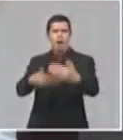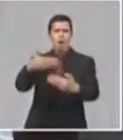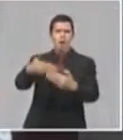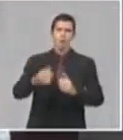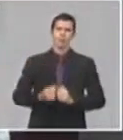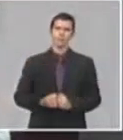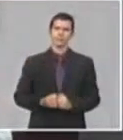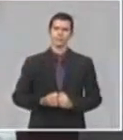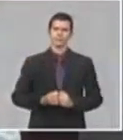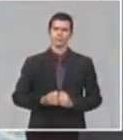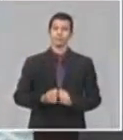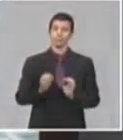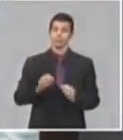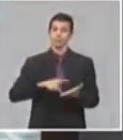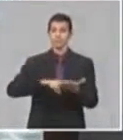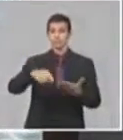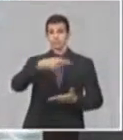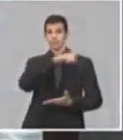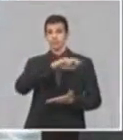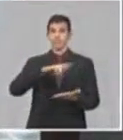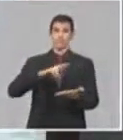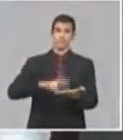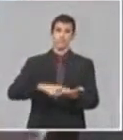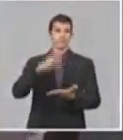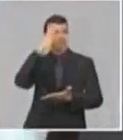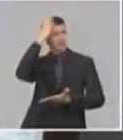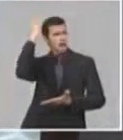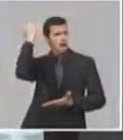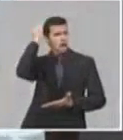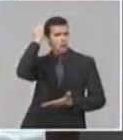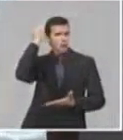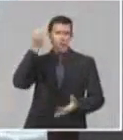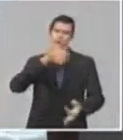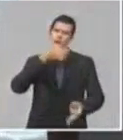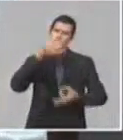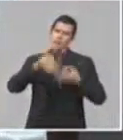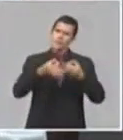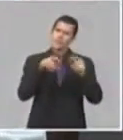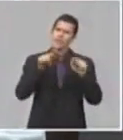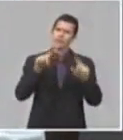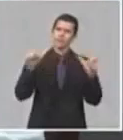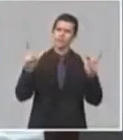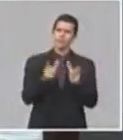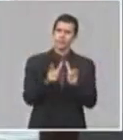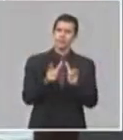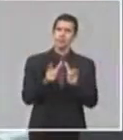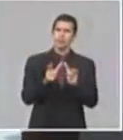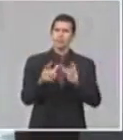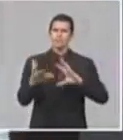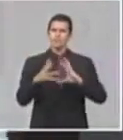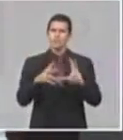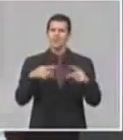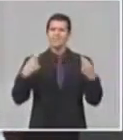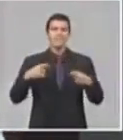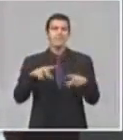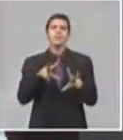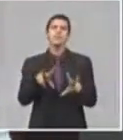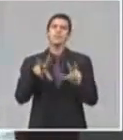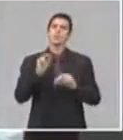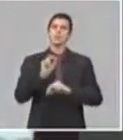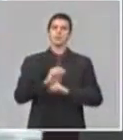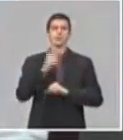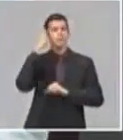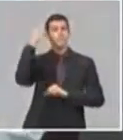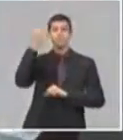primer secretario cuando esto reduzca todo y hoy sea otra ayuda el consejo de ministro para probarlo y también para informarle